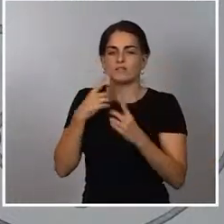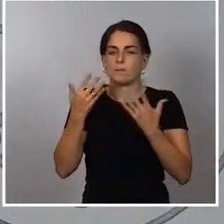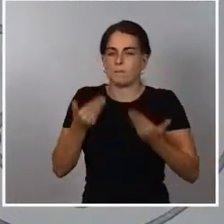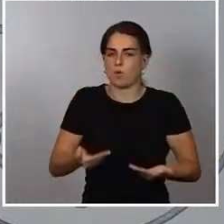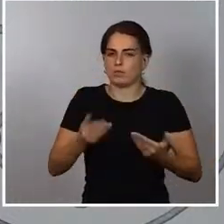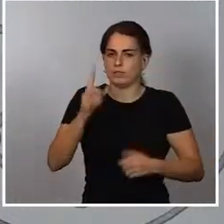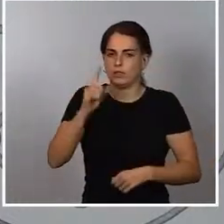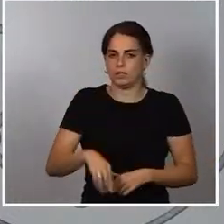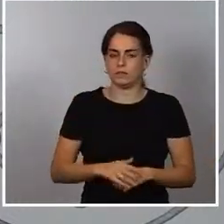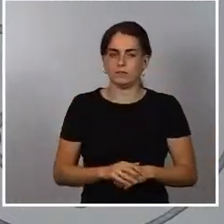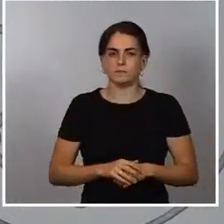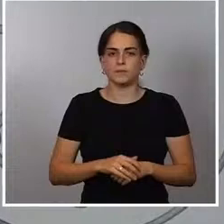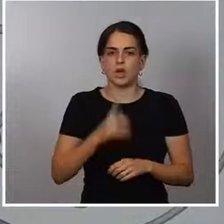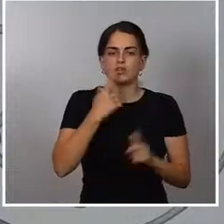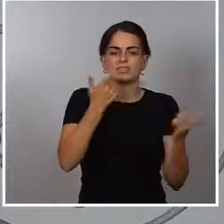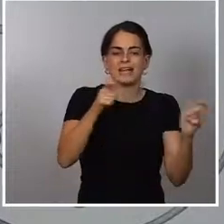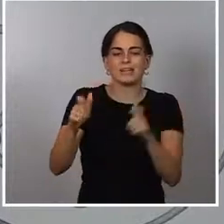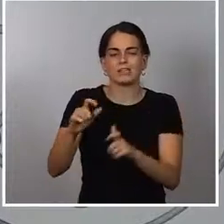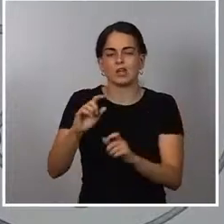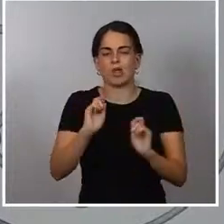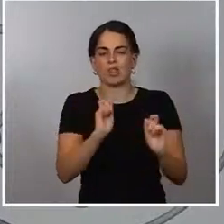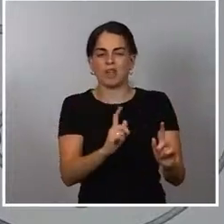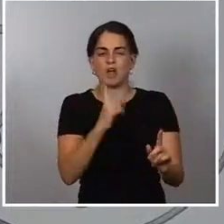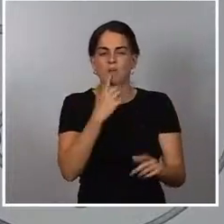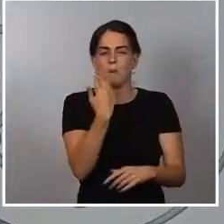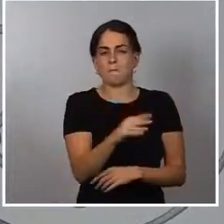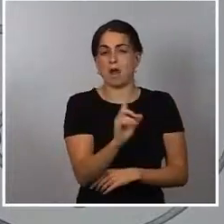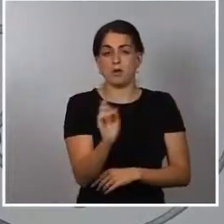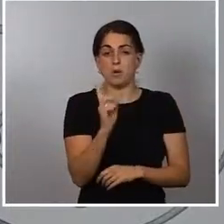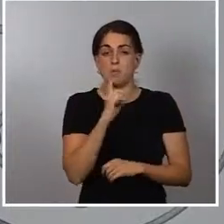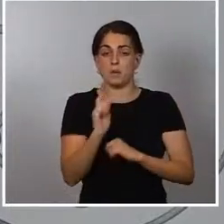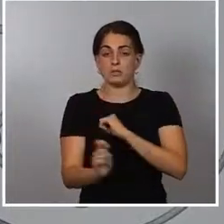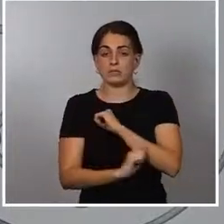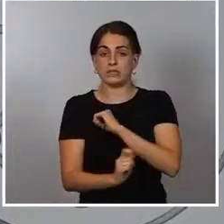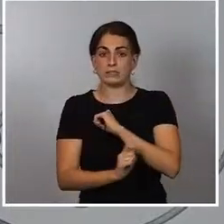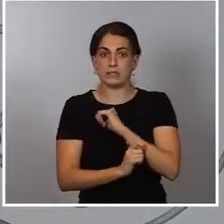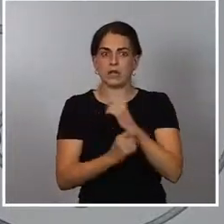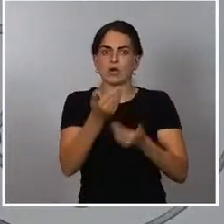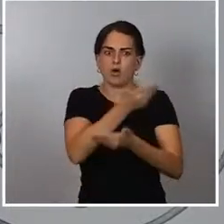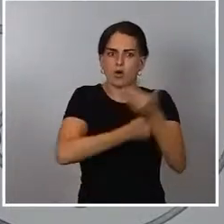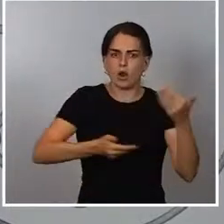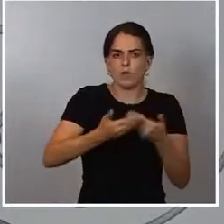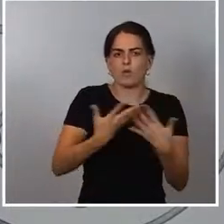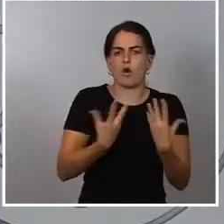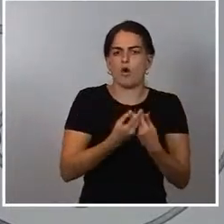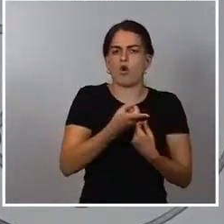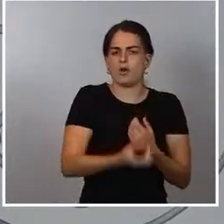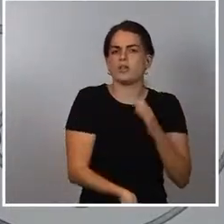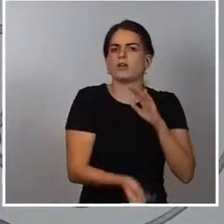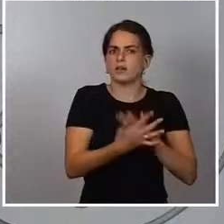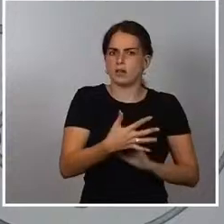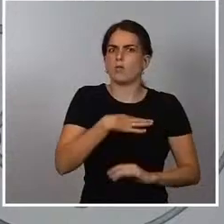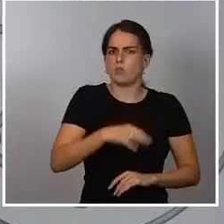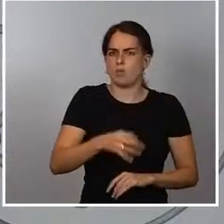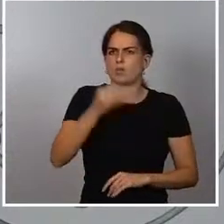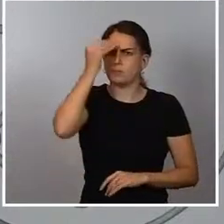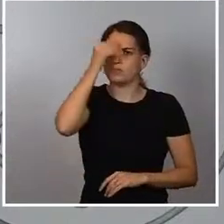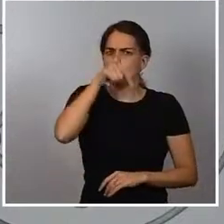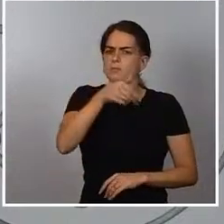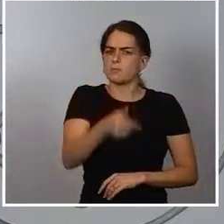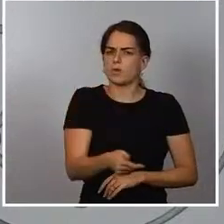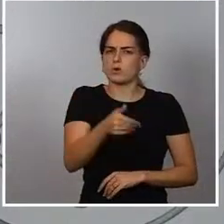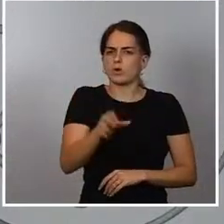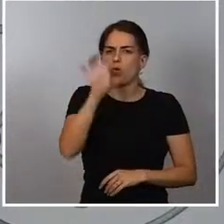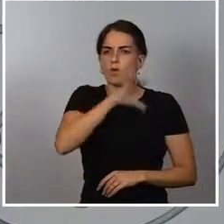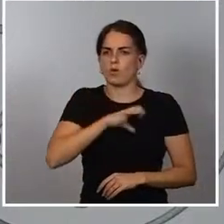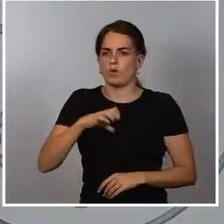ningún sector y desde luego estableciendo estrategias y sinergias con ellos que me parece importante como están haciendo muchas comunidades autónomas por